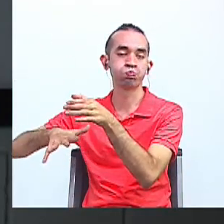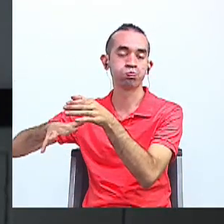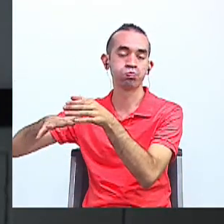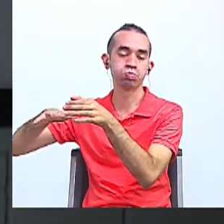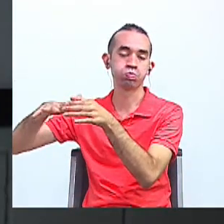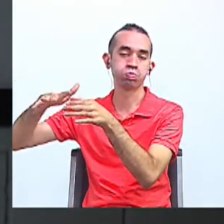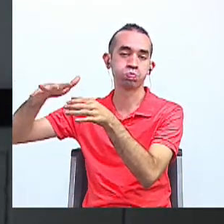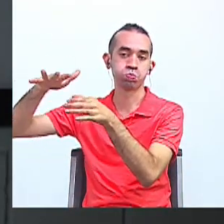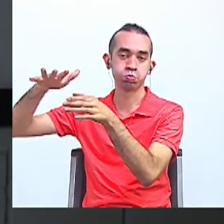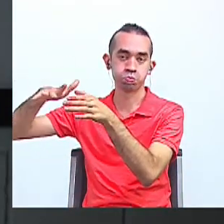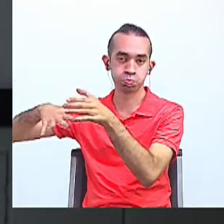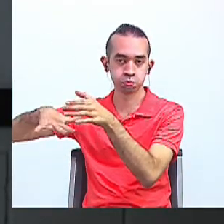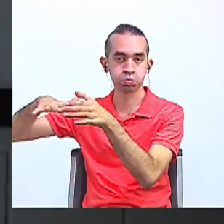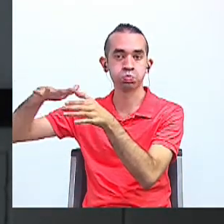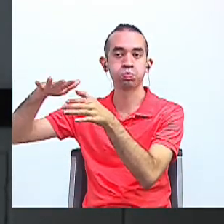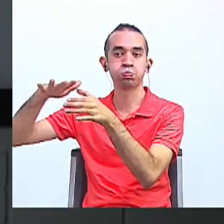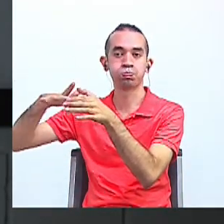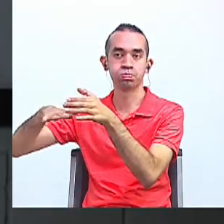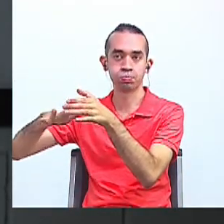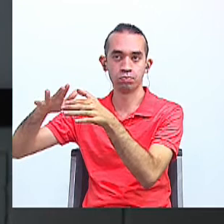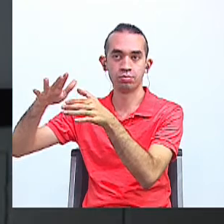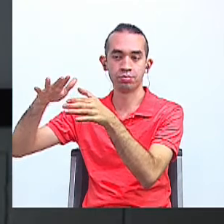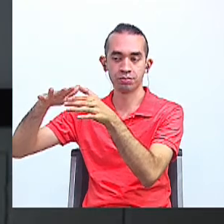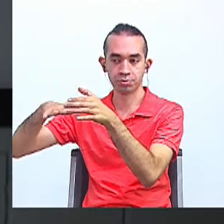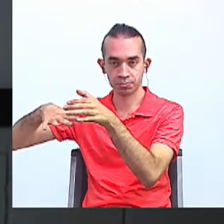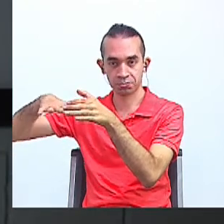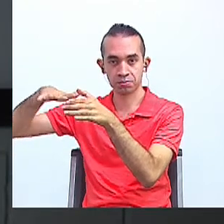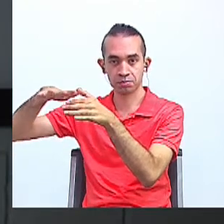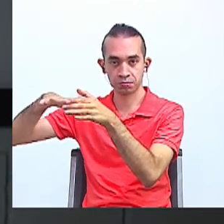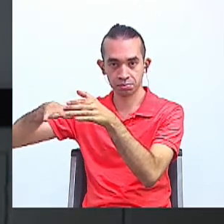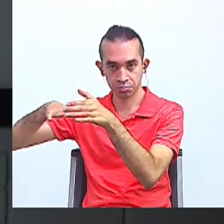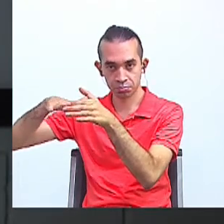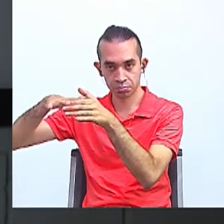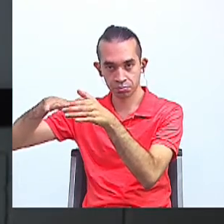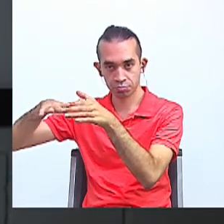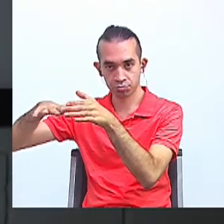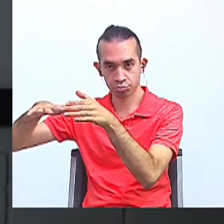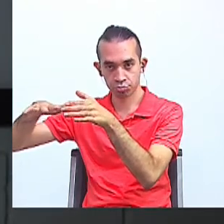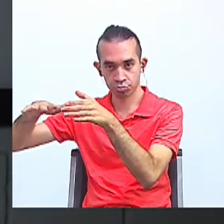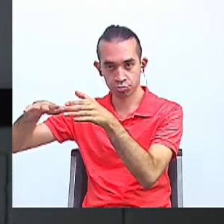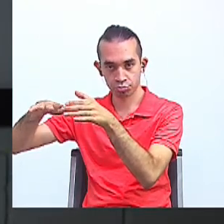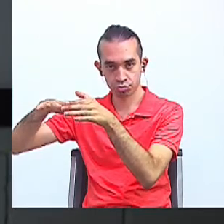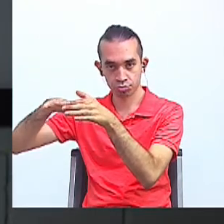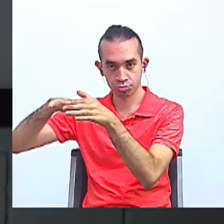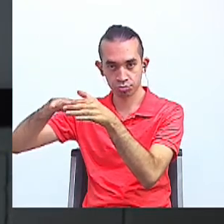Y lo llenamos de manera que quede al límite del vaso desbordado.